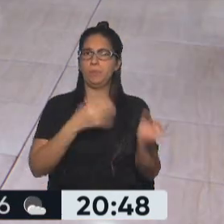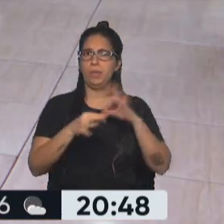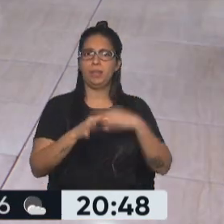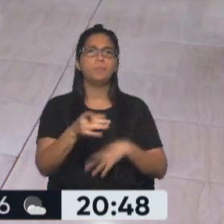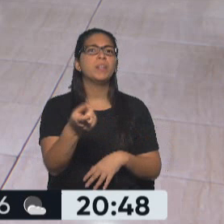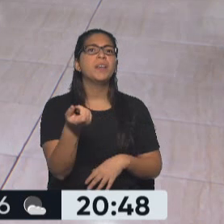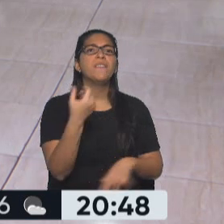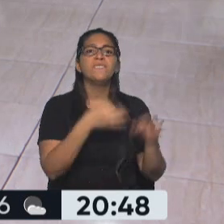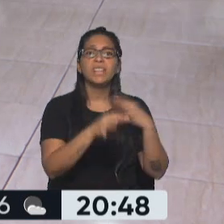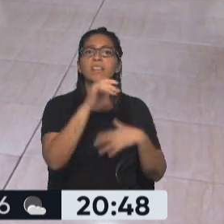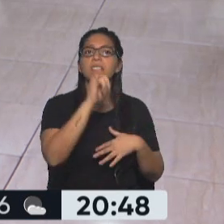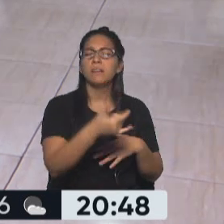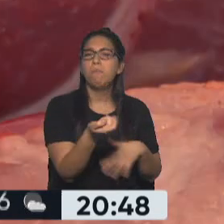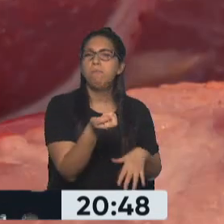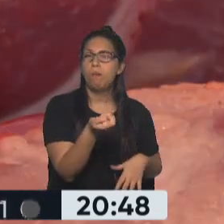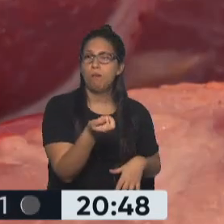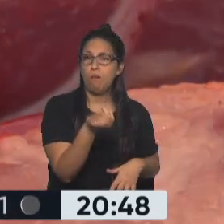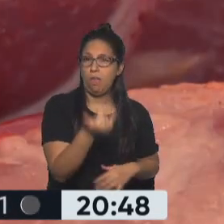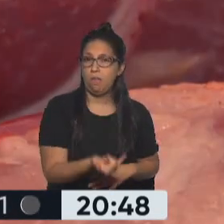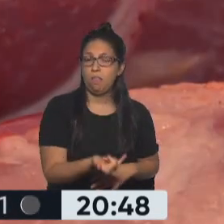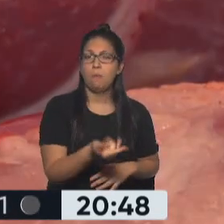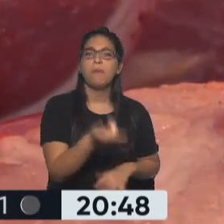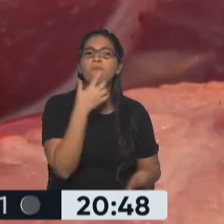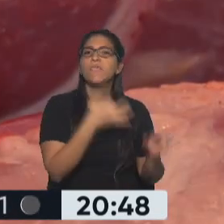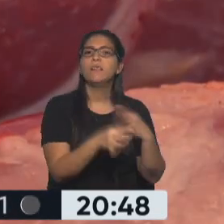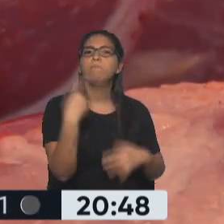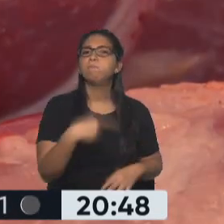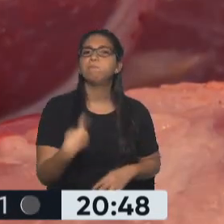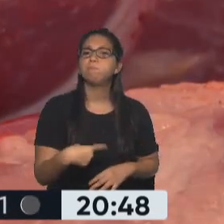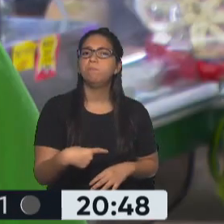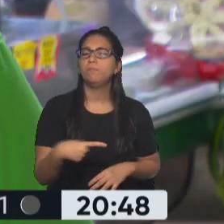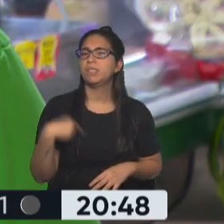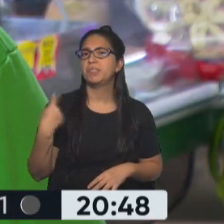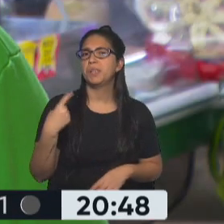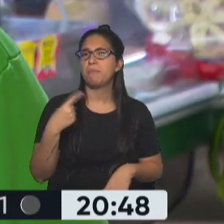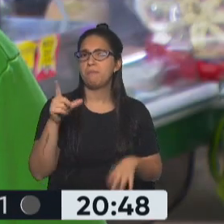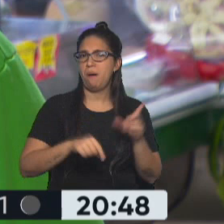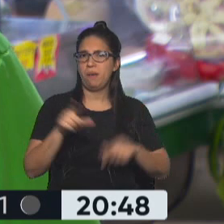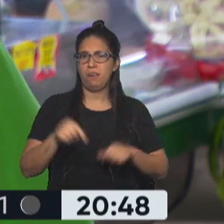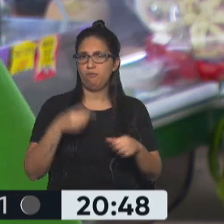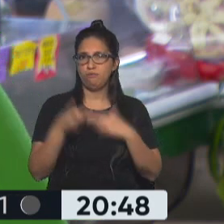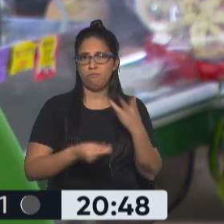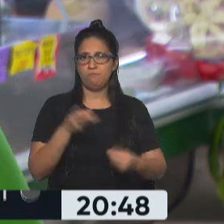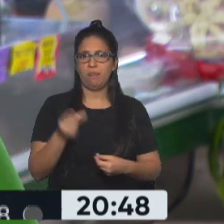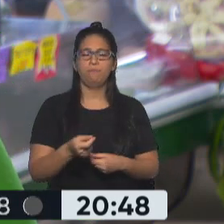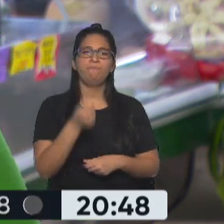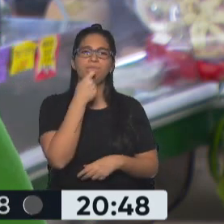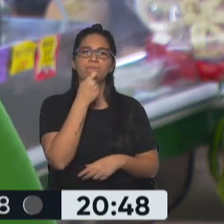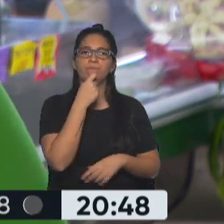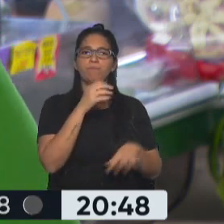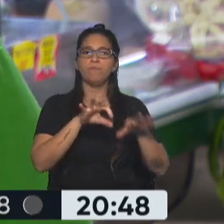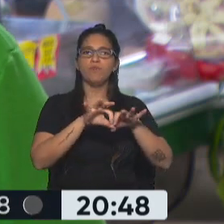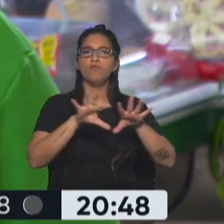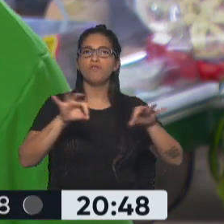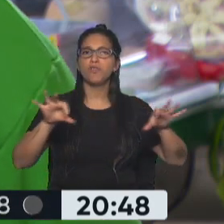vende, ya que usted dice que bajó el consumo, ¿qué es lo que se vende? Mira, siempre buscando lo más barato. Buscas algún choricito,